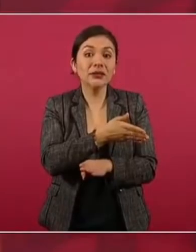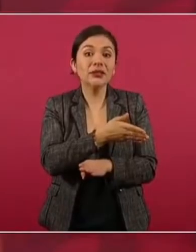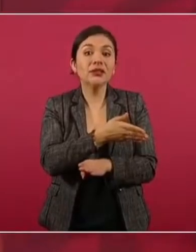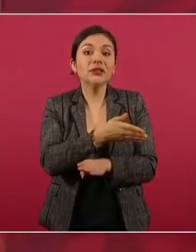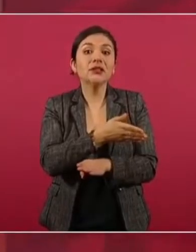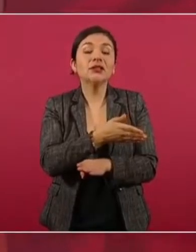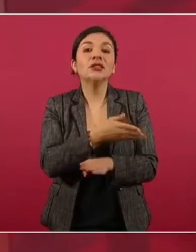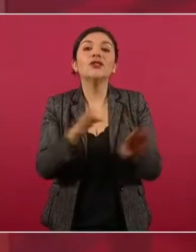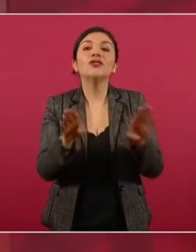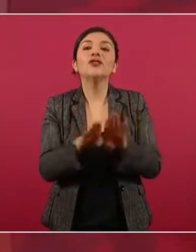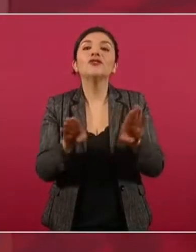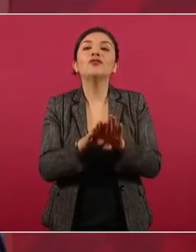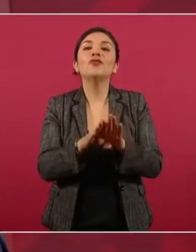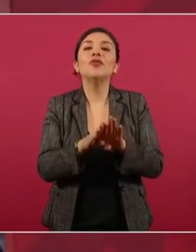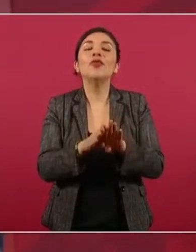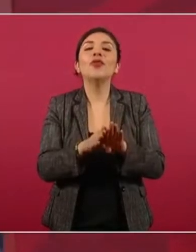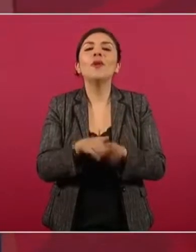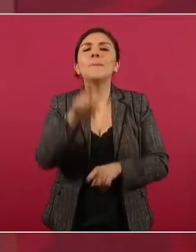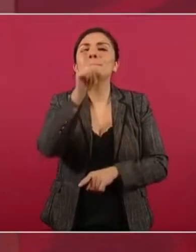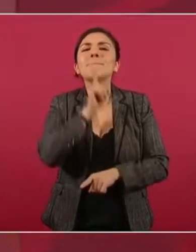ofrecían esos platos de mentira